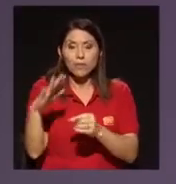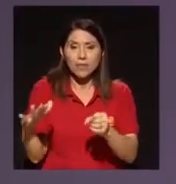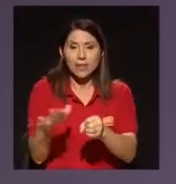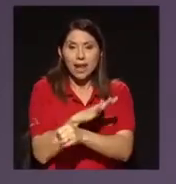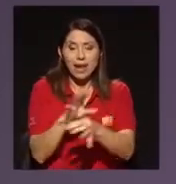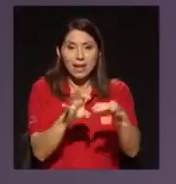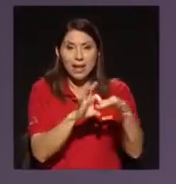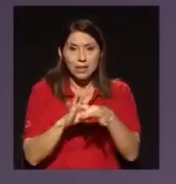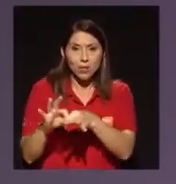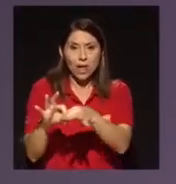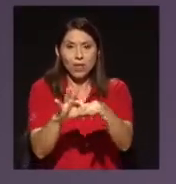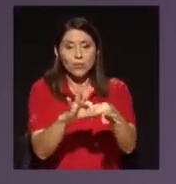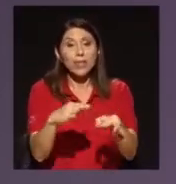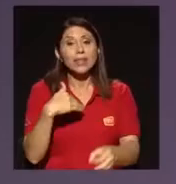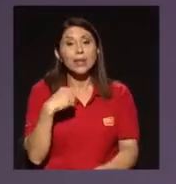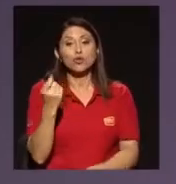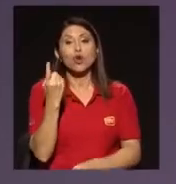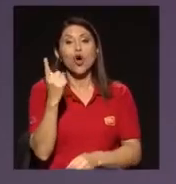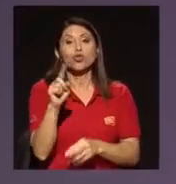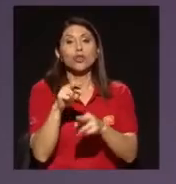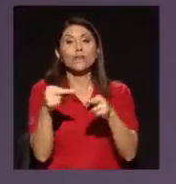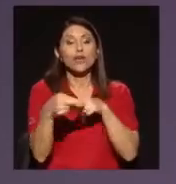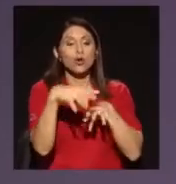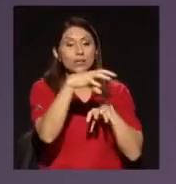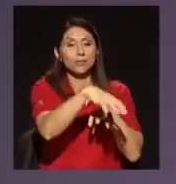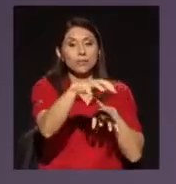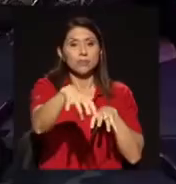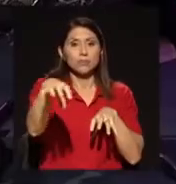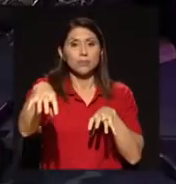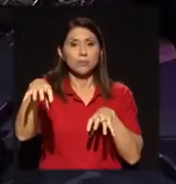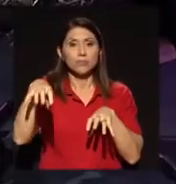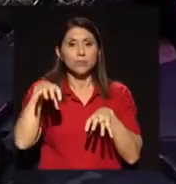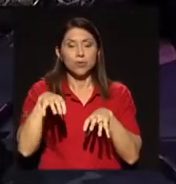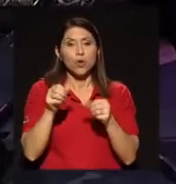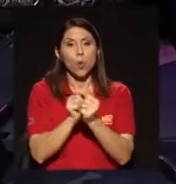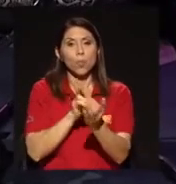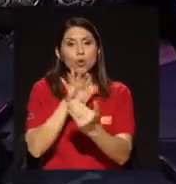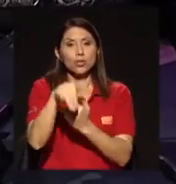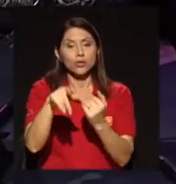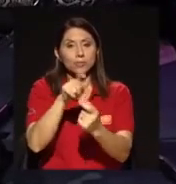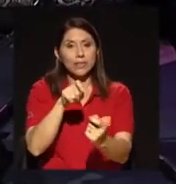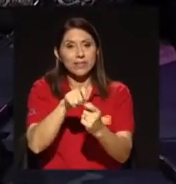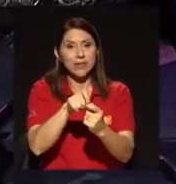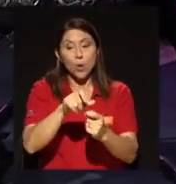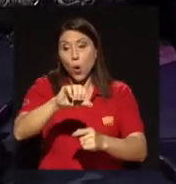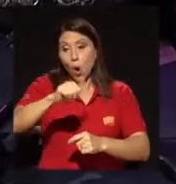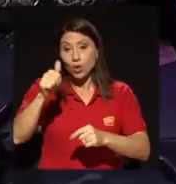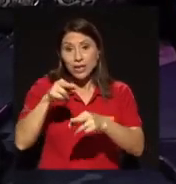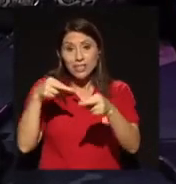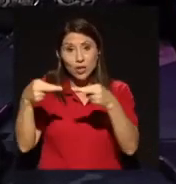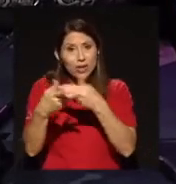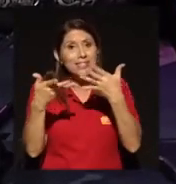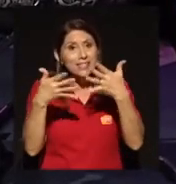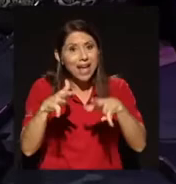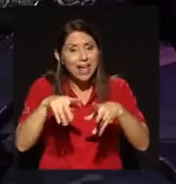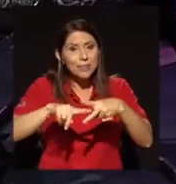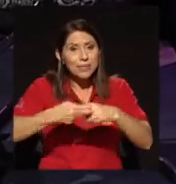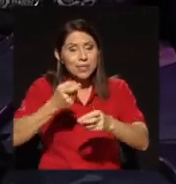Tenemos 11 regiones con un proyecto en específico y las otras regiones ya trabajando, empezando a trabajar en red